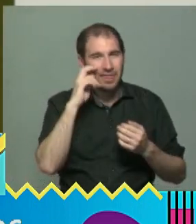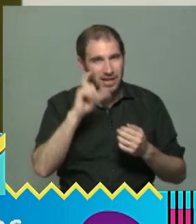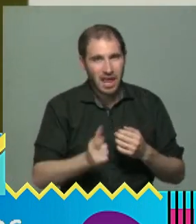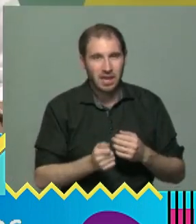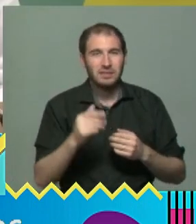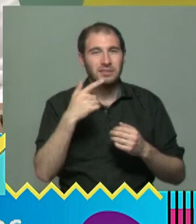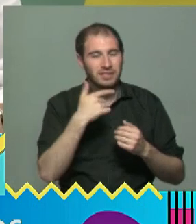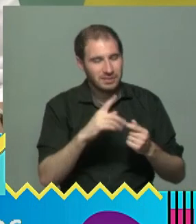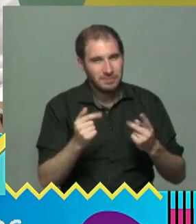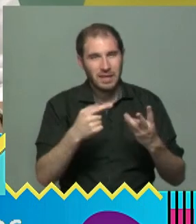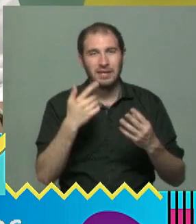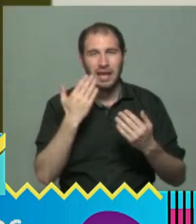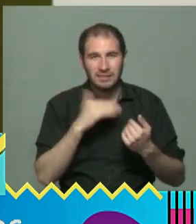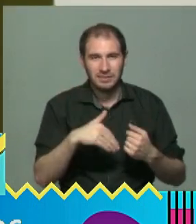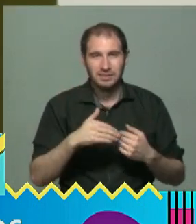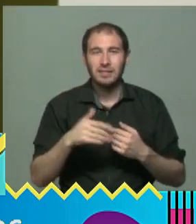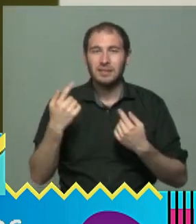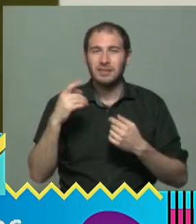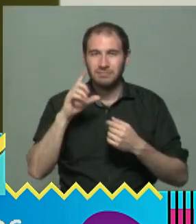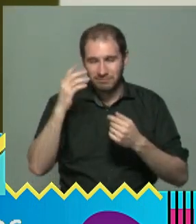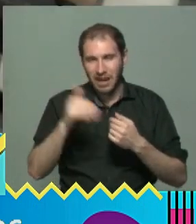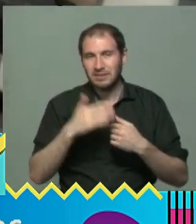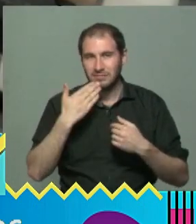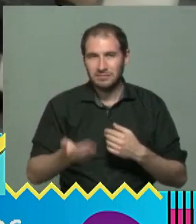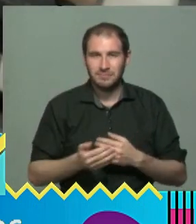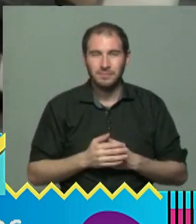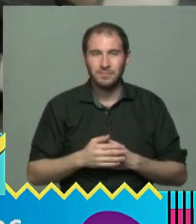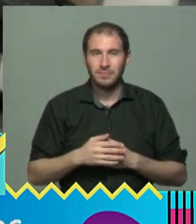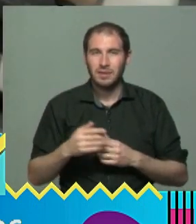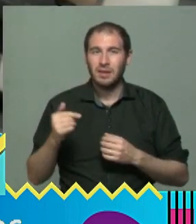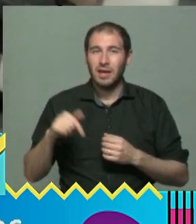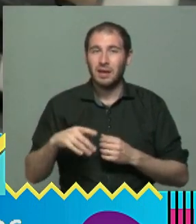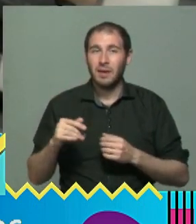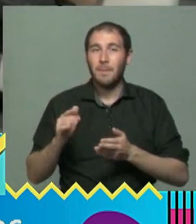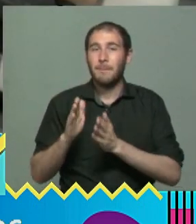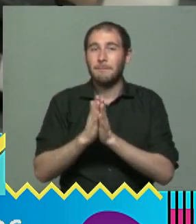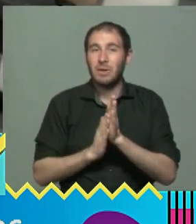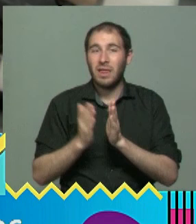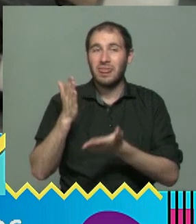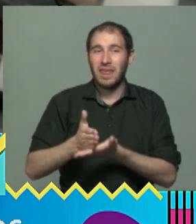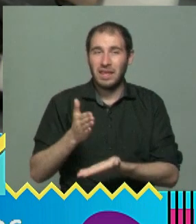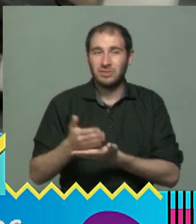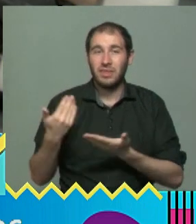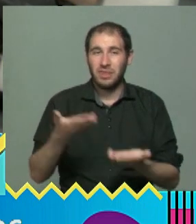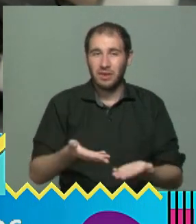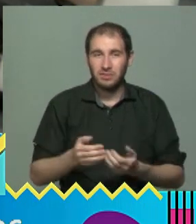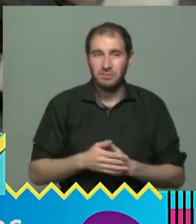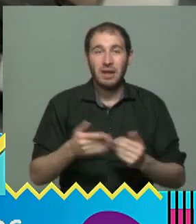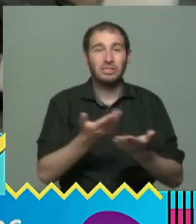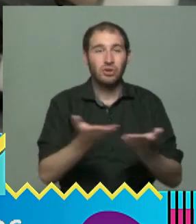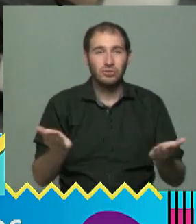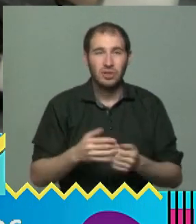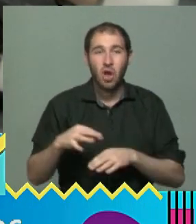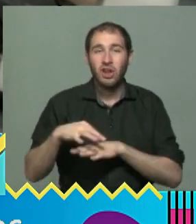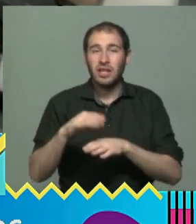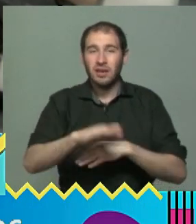gracias. Silvina, muchas gracias por haber estado acá. Ernestina, muchísimas gracias por haber estado aquí. Te dejo un manual sobre derechos que para todos,